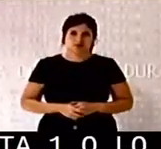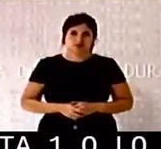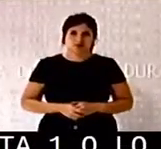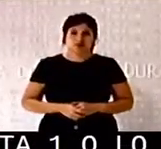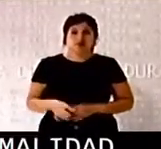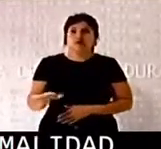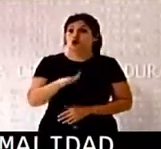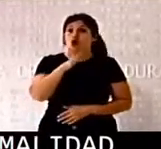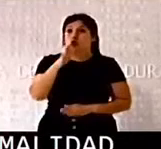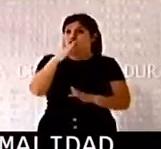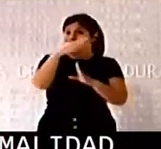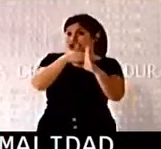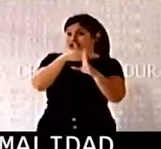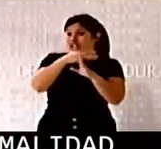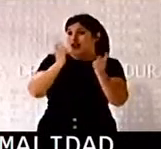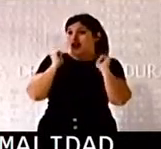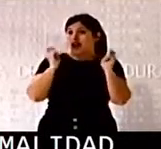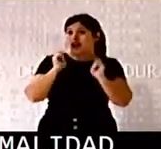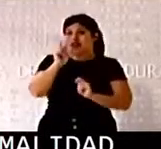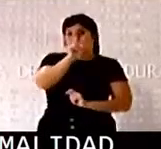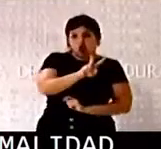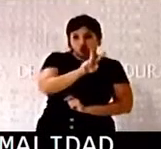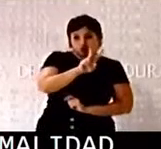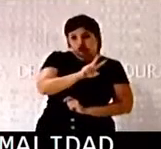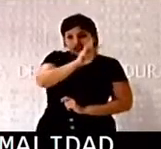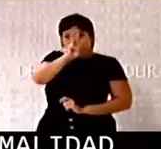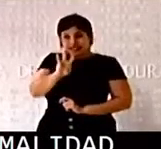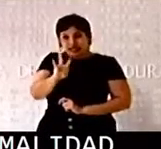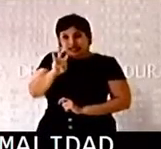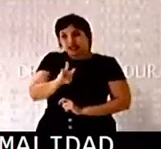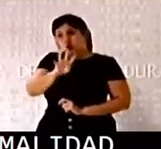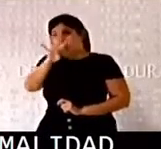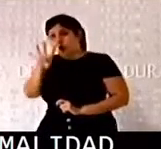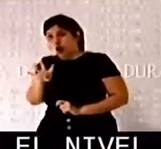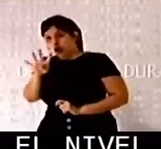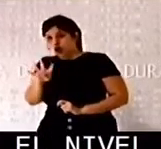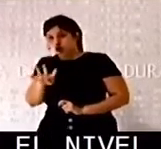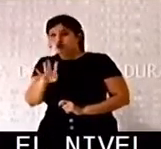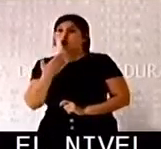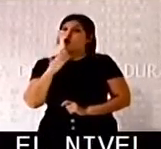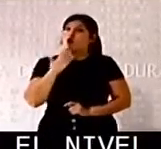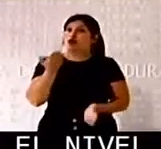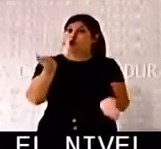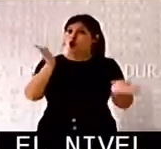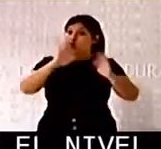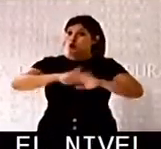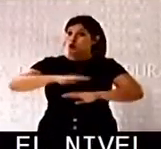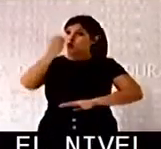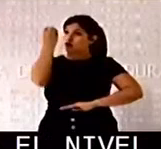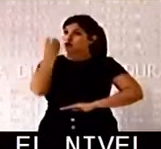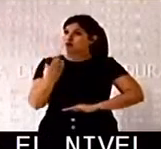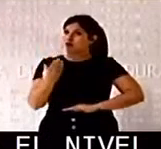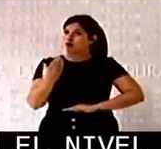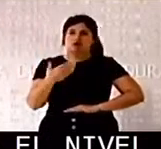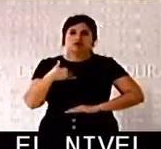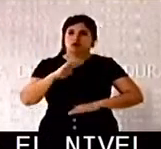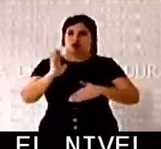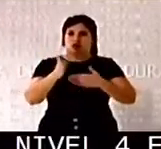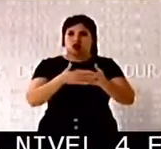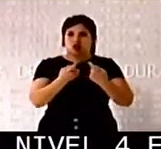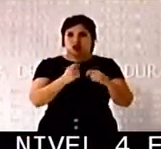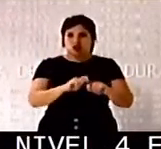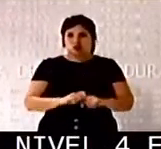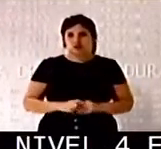Porque en el nivel 2, en el nivel 3 y en el nivel 4, el ocio nocturno en el semáforo está cerrado.